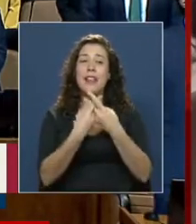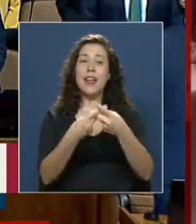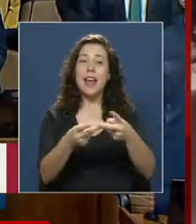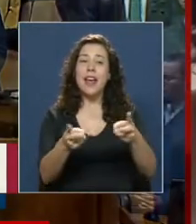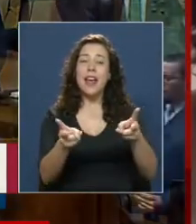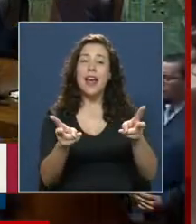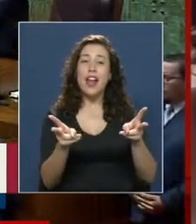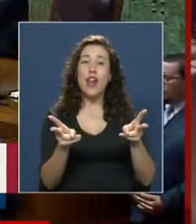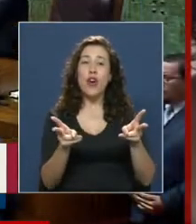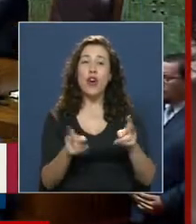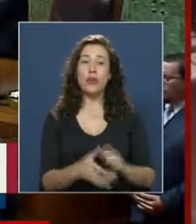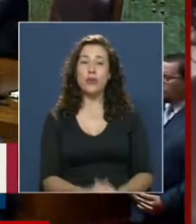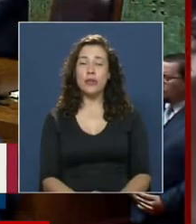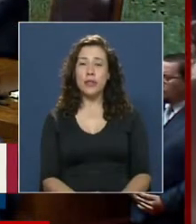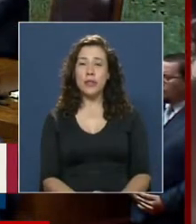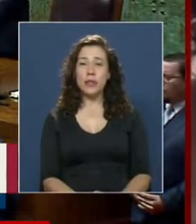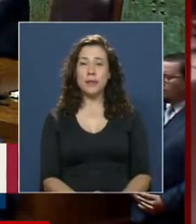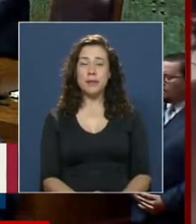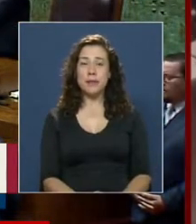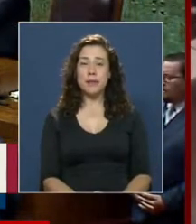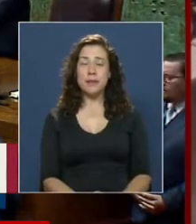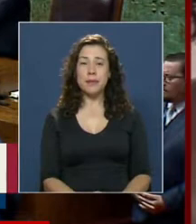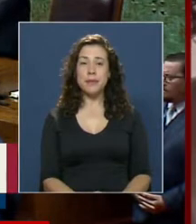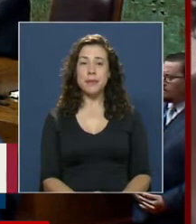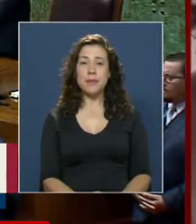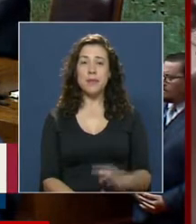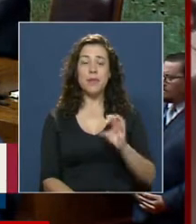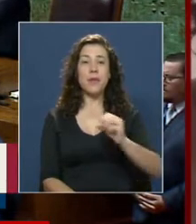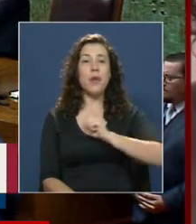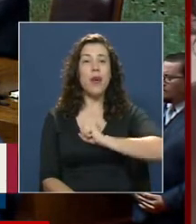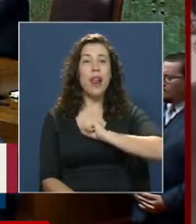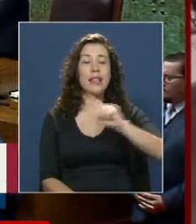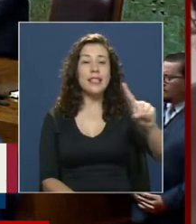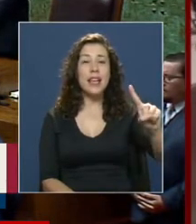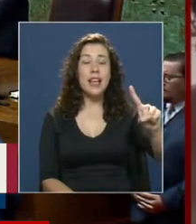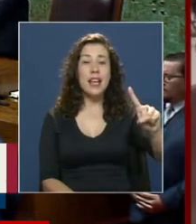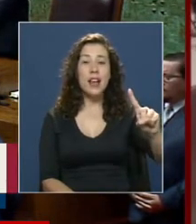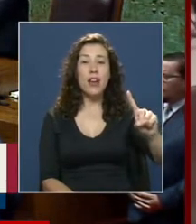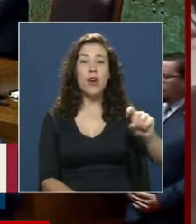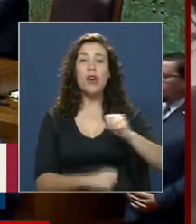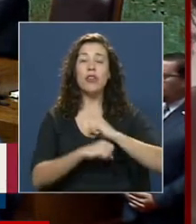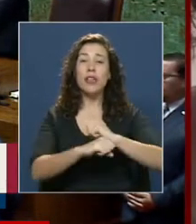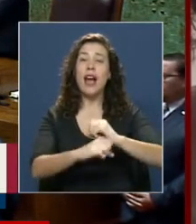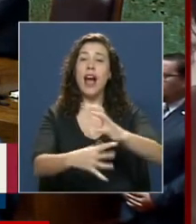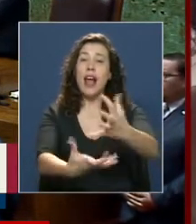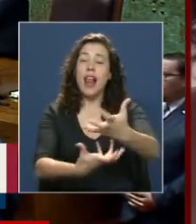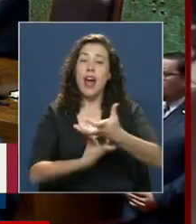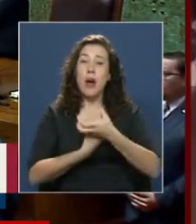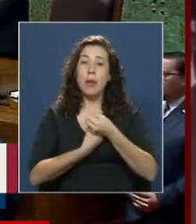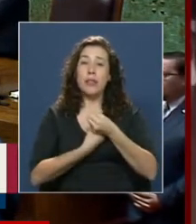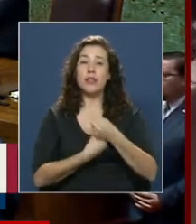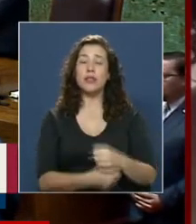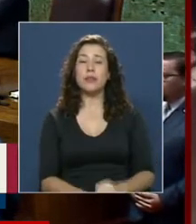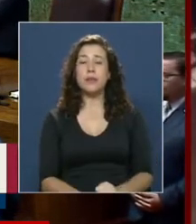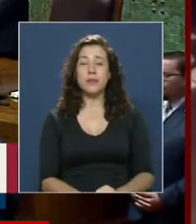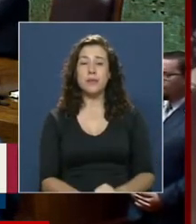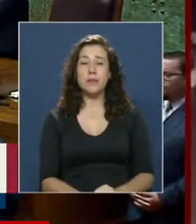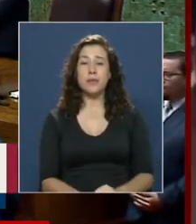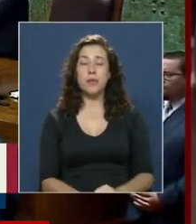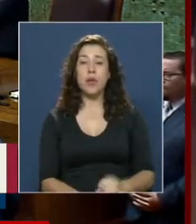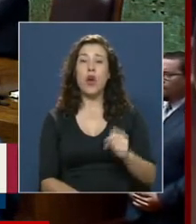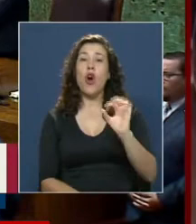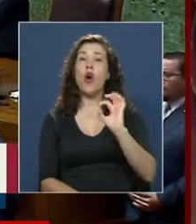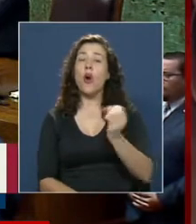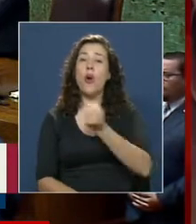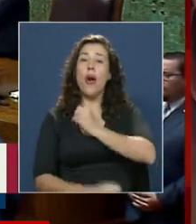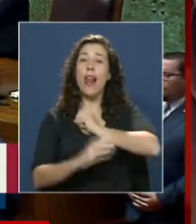cierto? Por otra parte, hay una tradición, ¿no?, que es difícil de borrar en la ciudadanía, ¿no?, en